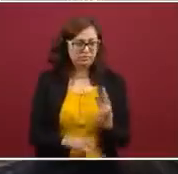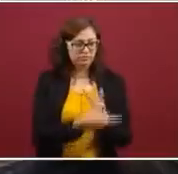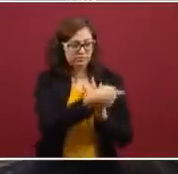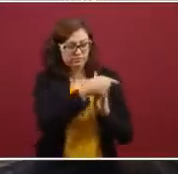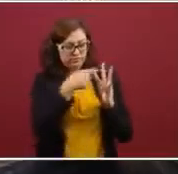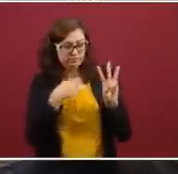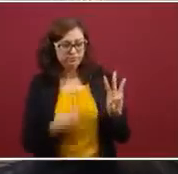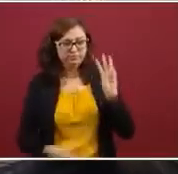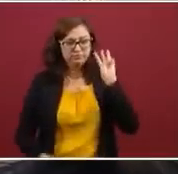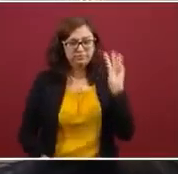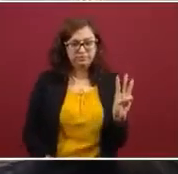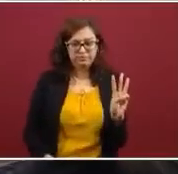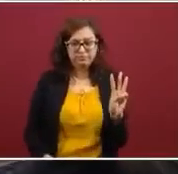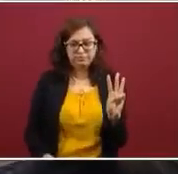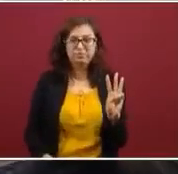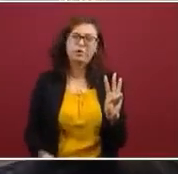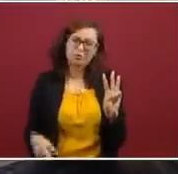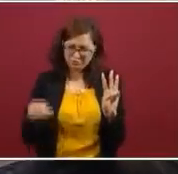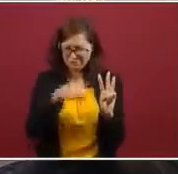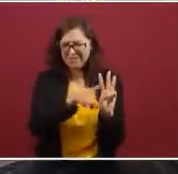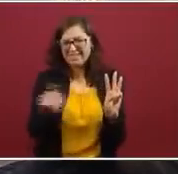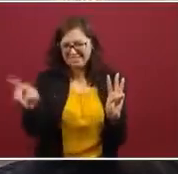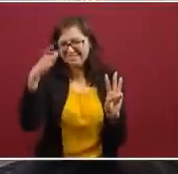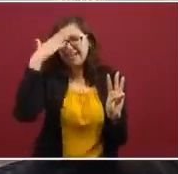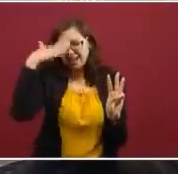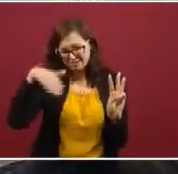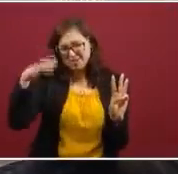seguramente tienen información,